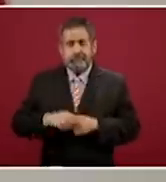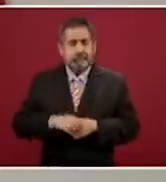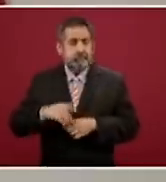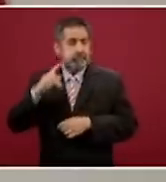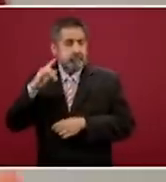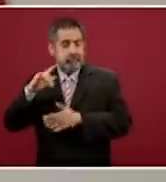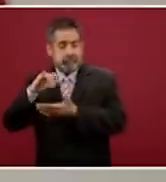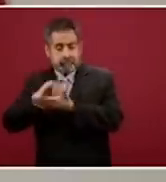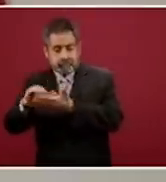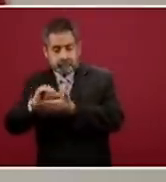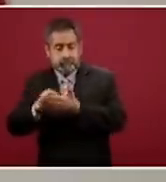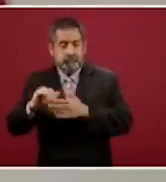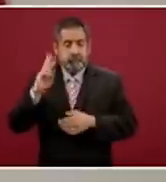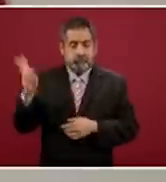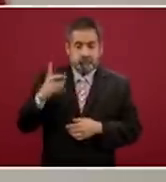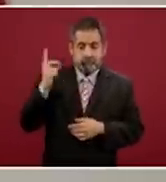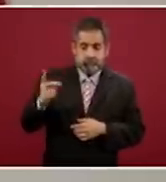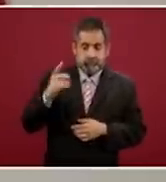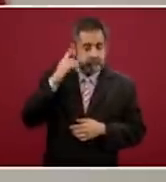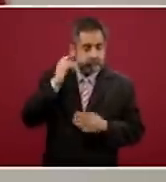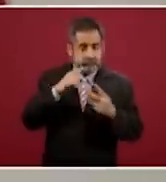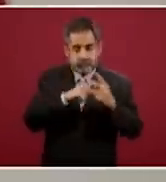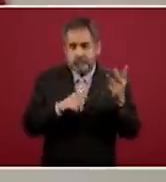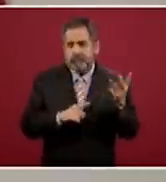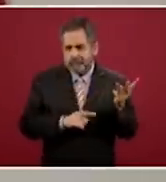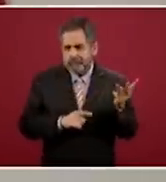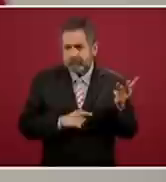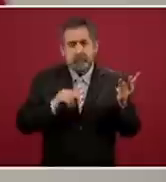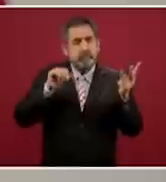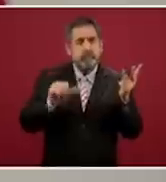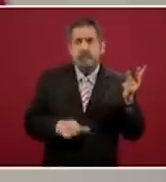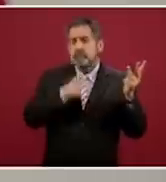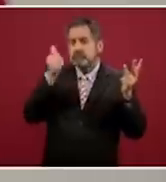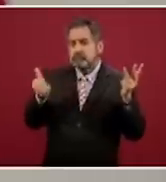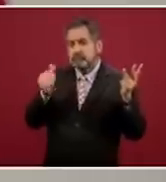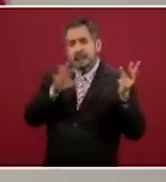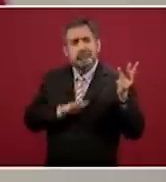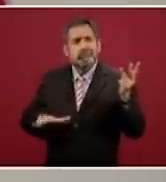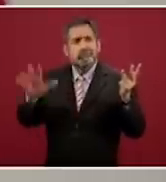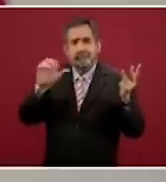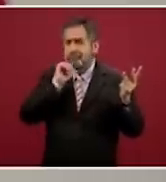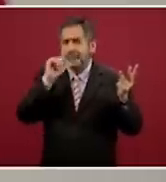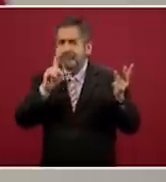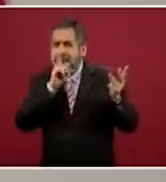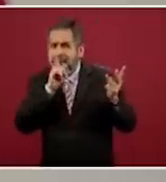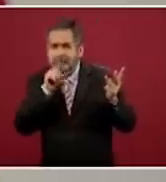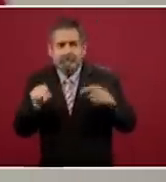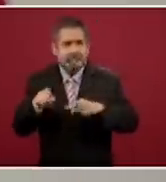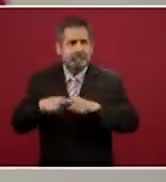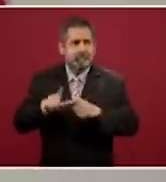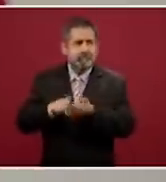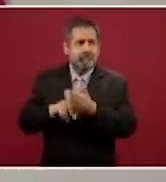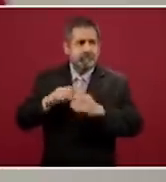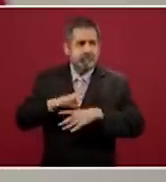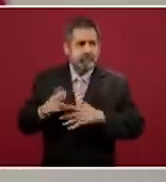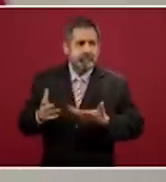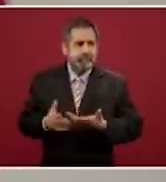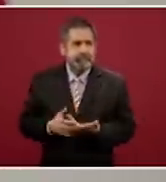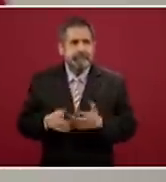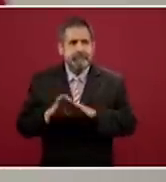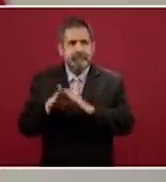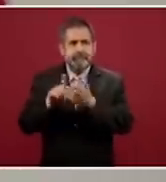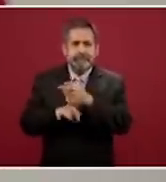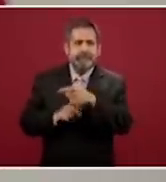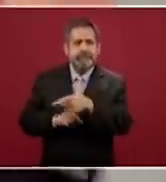York, Washington tienen transmisión comunitaria, el resto del país, que es extensísimo, no tiene transmisión comunitaria. Entonces, no son medidas de